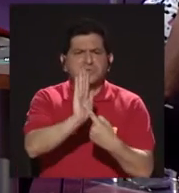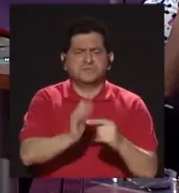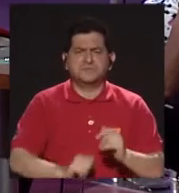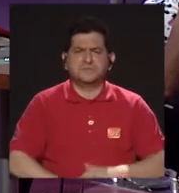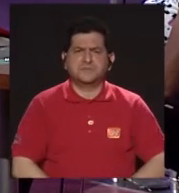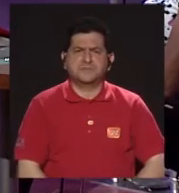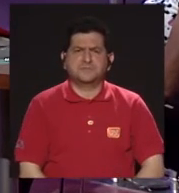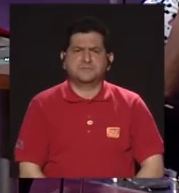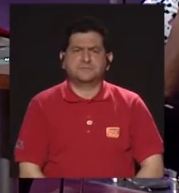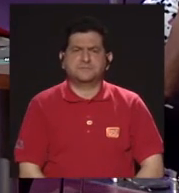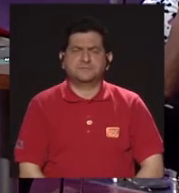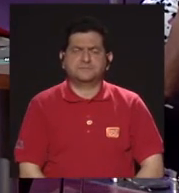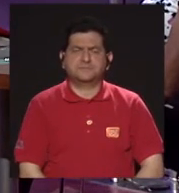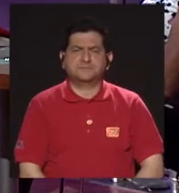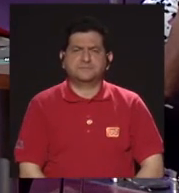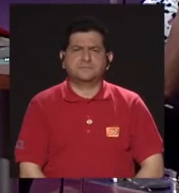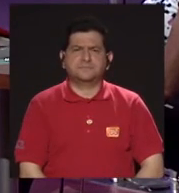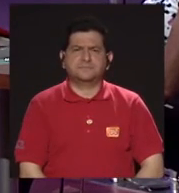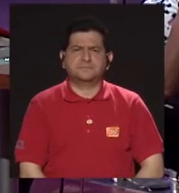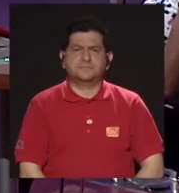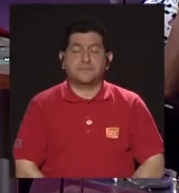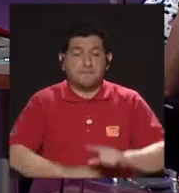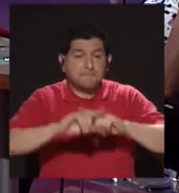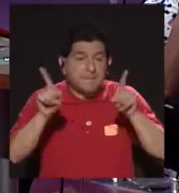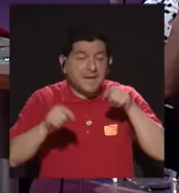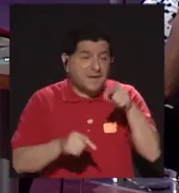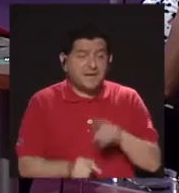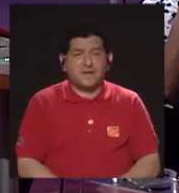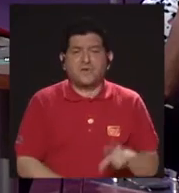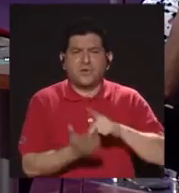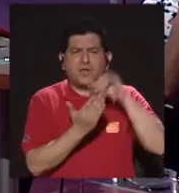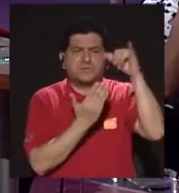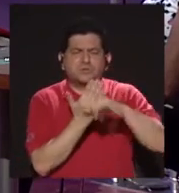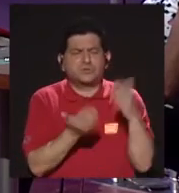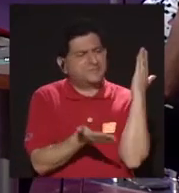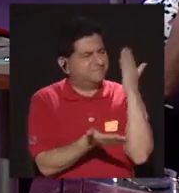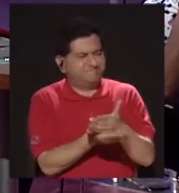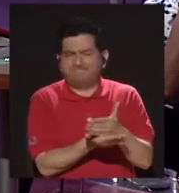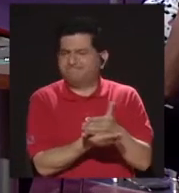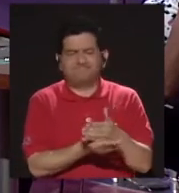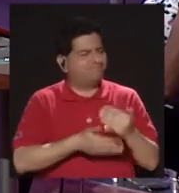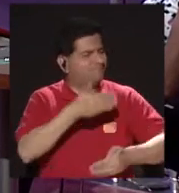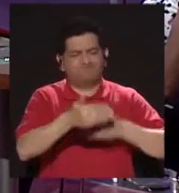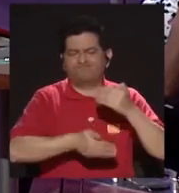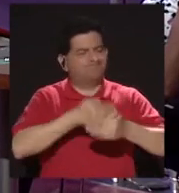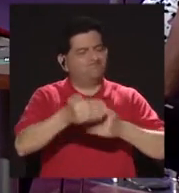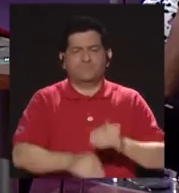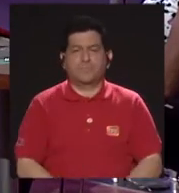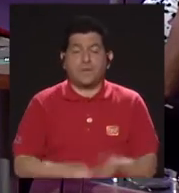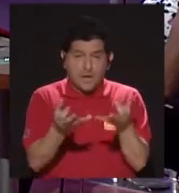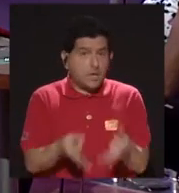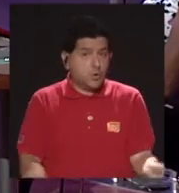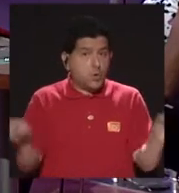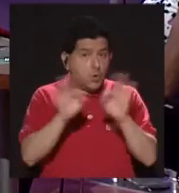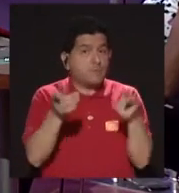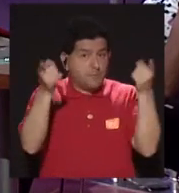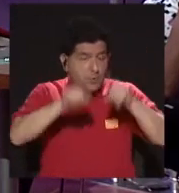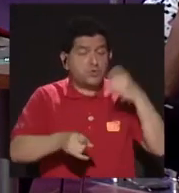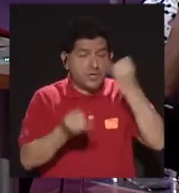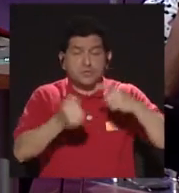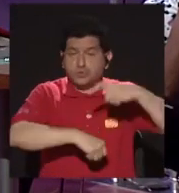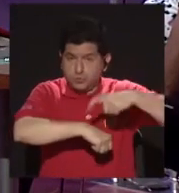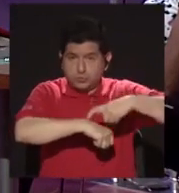pero están muy detenidos no han sido tramitados lo más importante que ha pasado últimamente